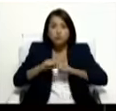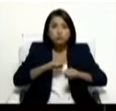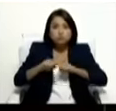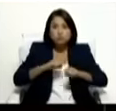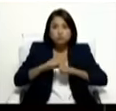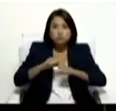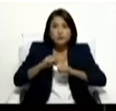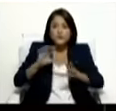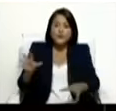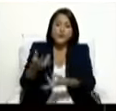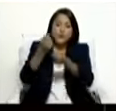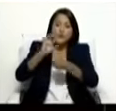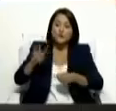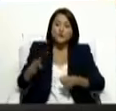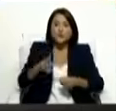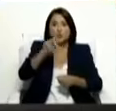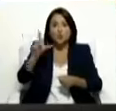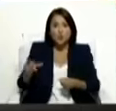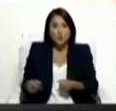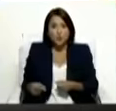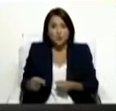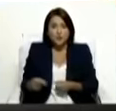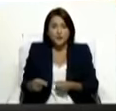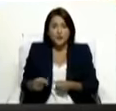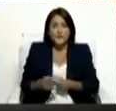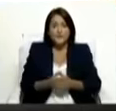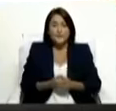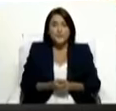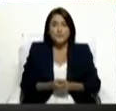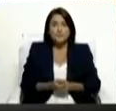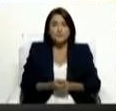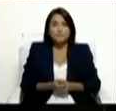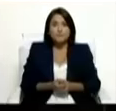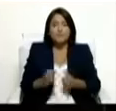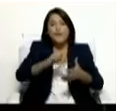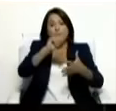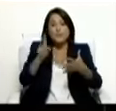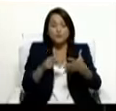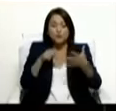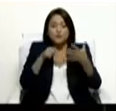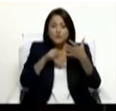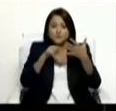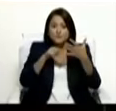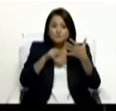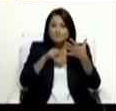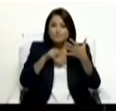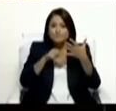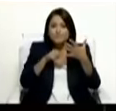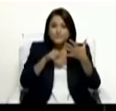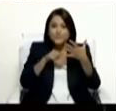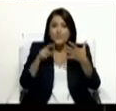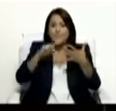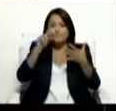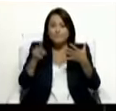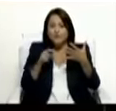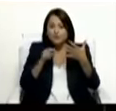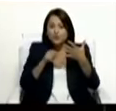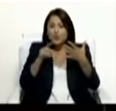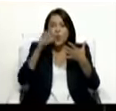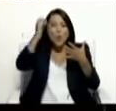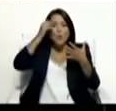la recuperación del territorio de la Guayana Esequiba? Que es la pregunta que le solicita